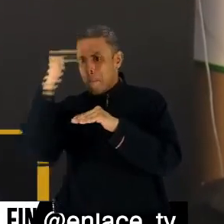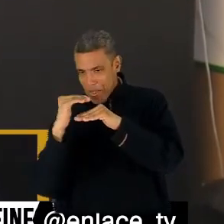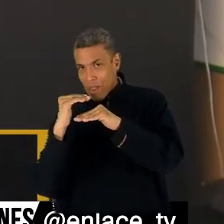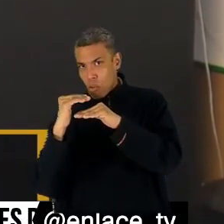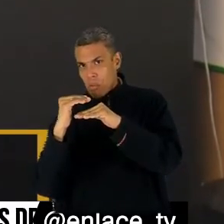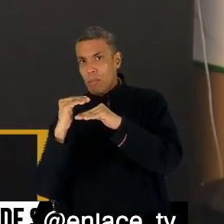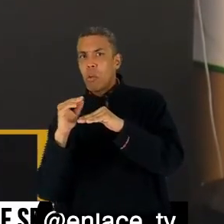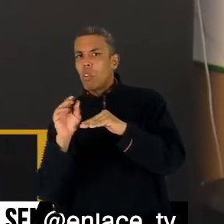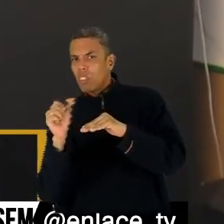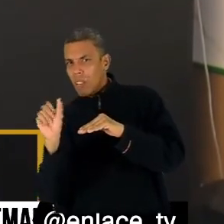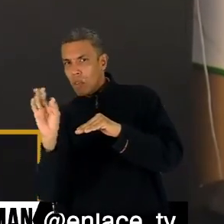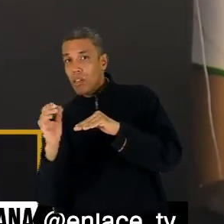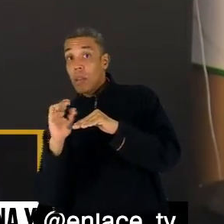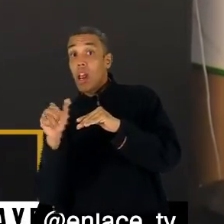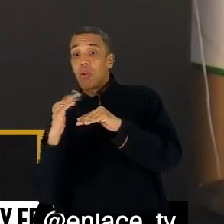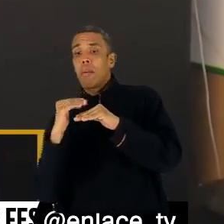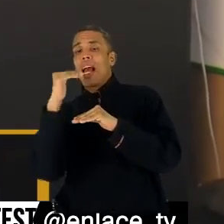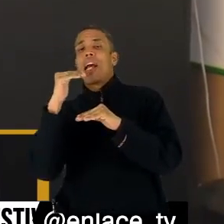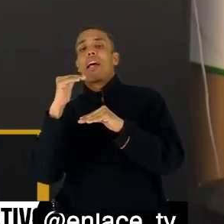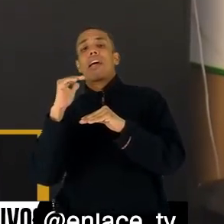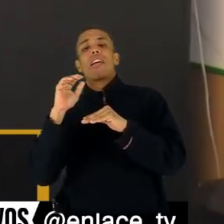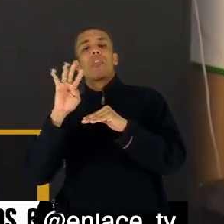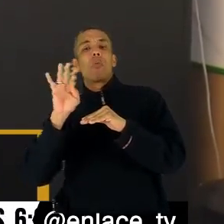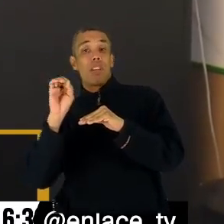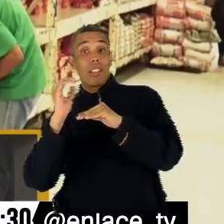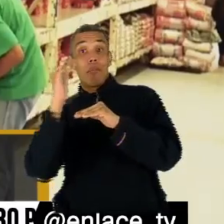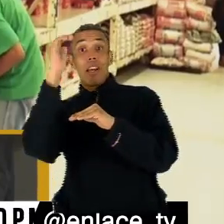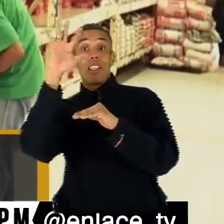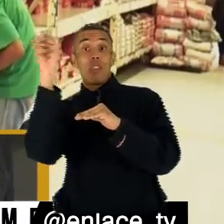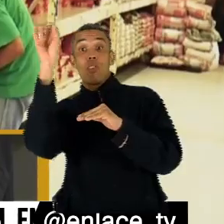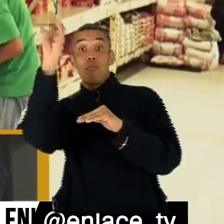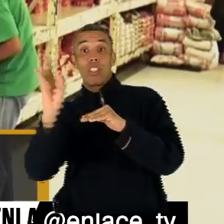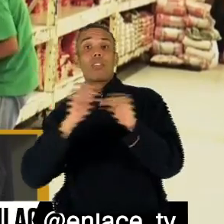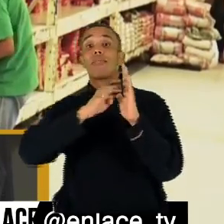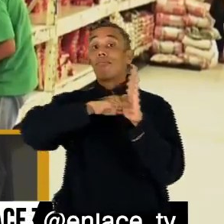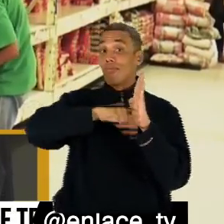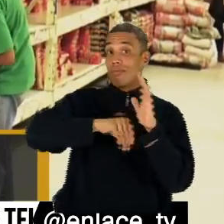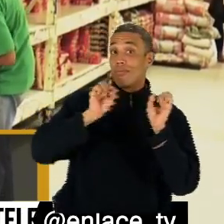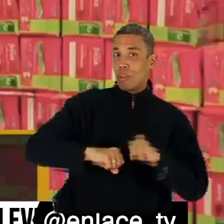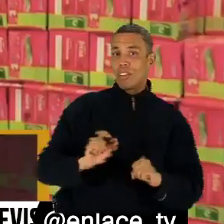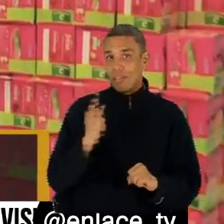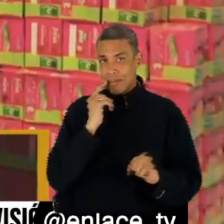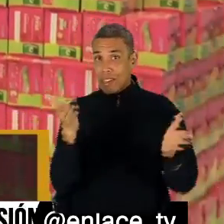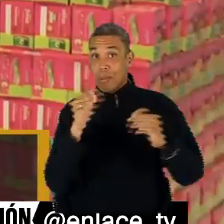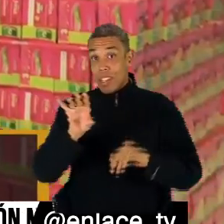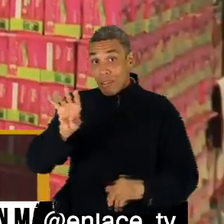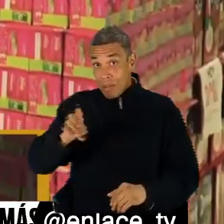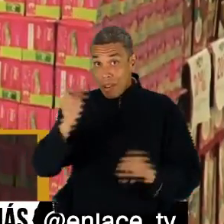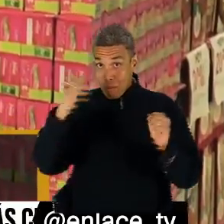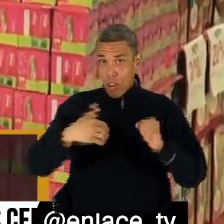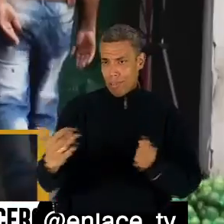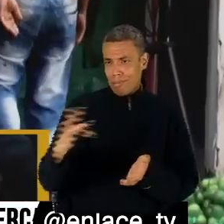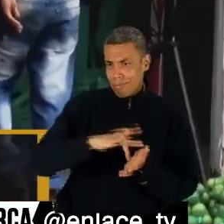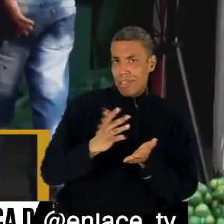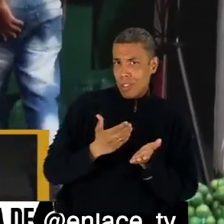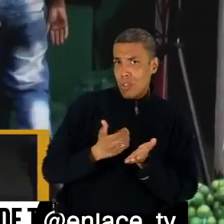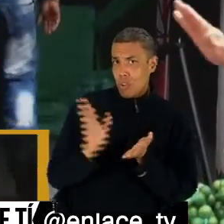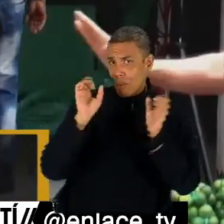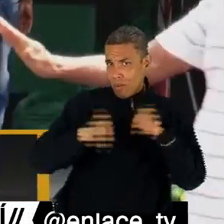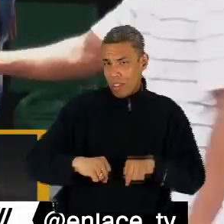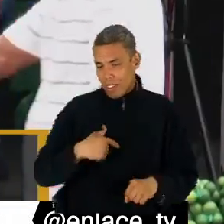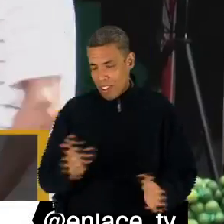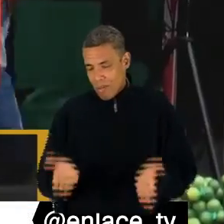entre el 25, 30, 40, 50% de descuento. Autoservicio La Quinta invita a aprovechar los grandes descuentos y ofertas exclusivas que tiene